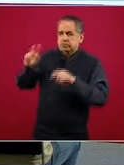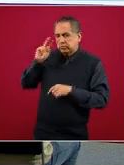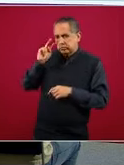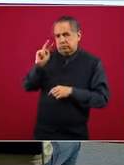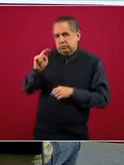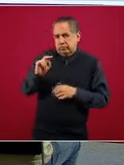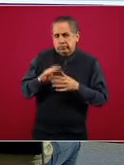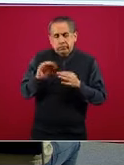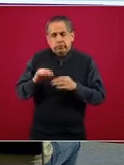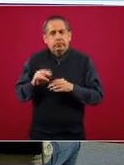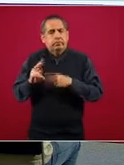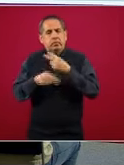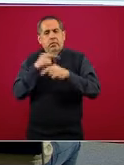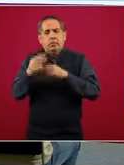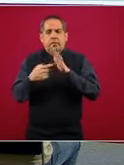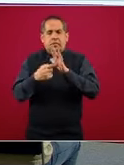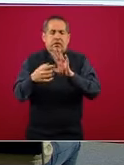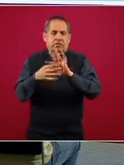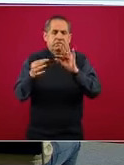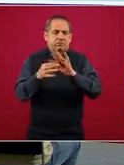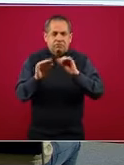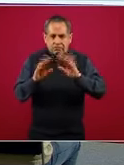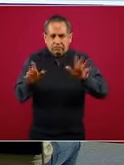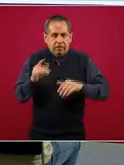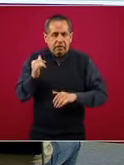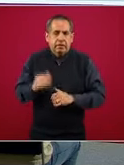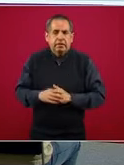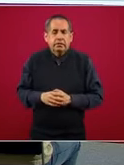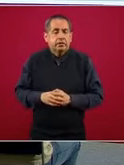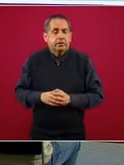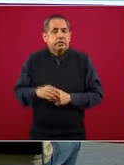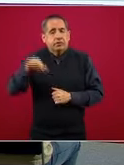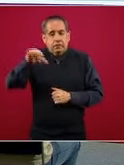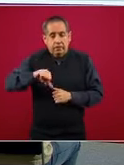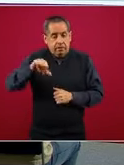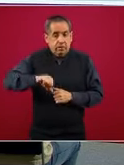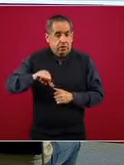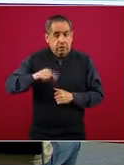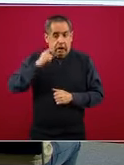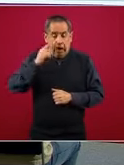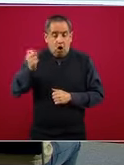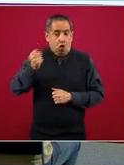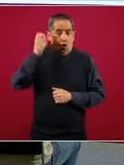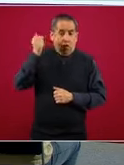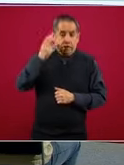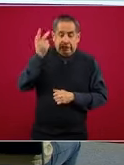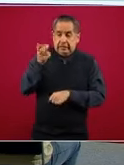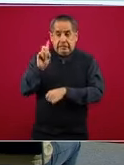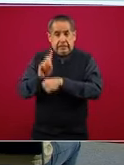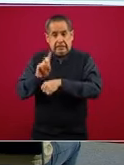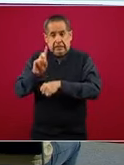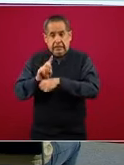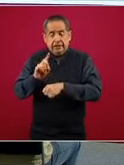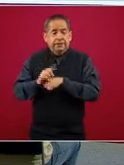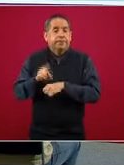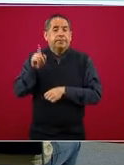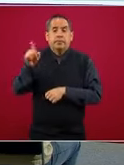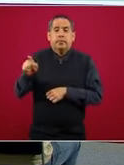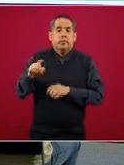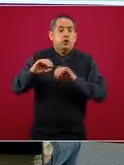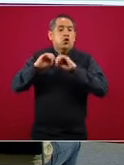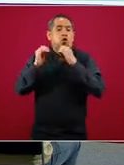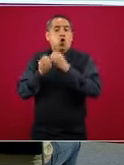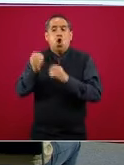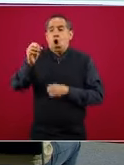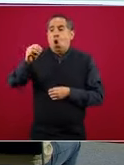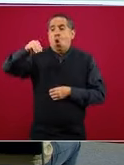ver. Y voy a empezar relatando que hoy, en la conferencia de prensa diaria de la Organización Mundial